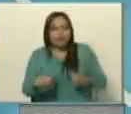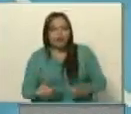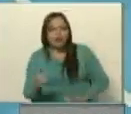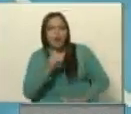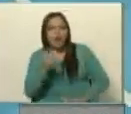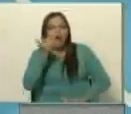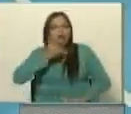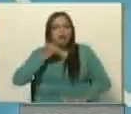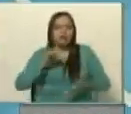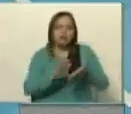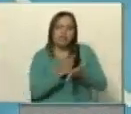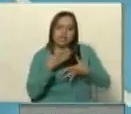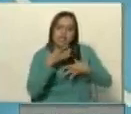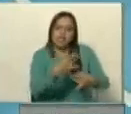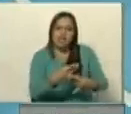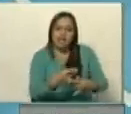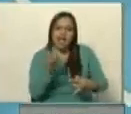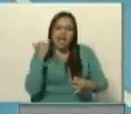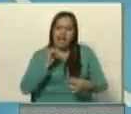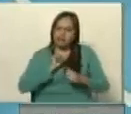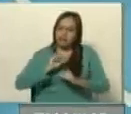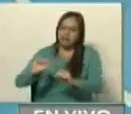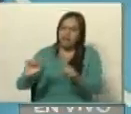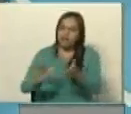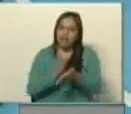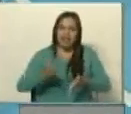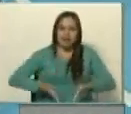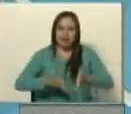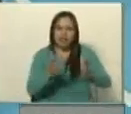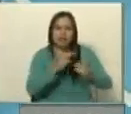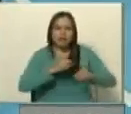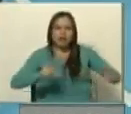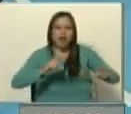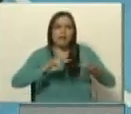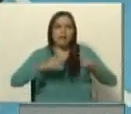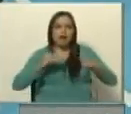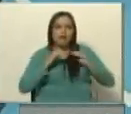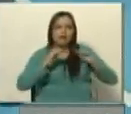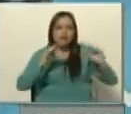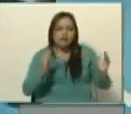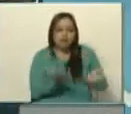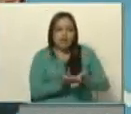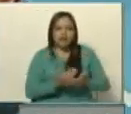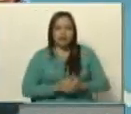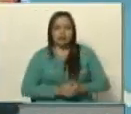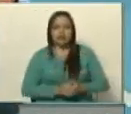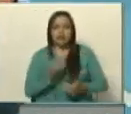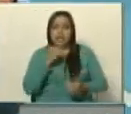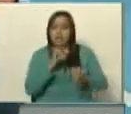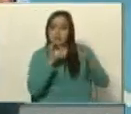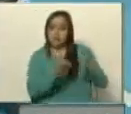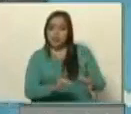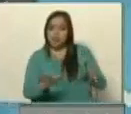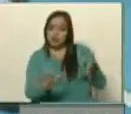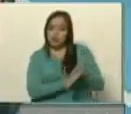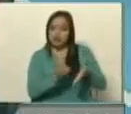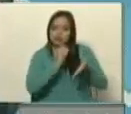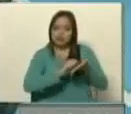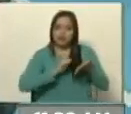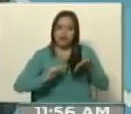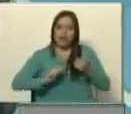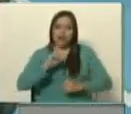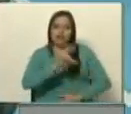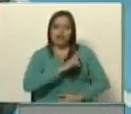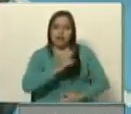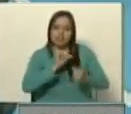el interés, un gobierno que va en contra de la ruta democrática y de paz mundial que se garantiza en el documento fundamental de ese